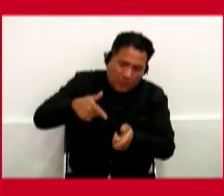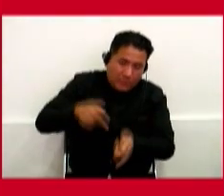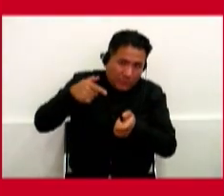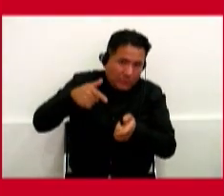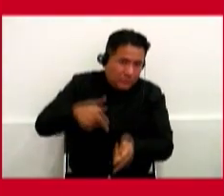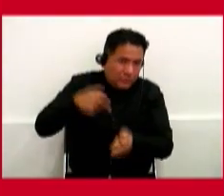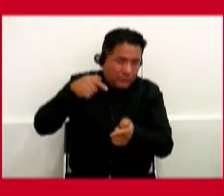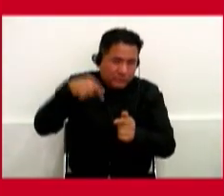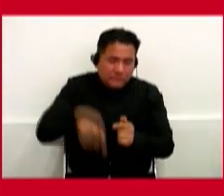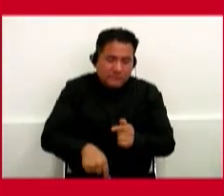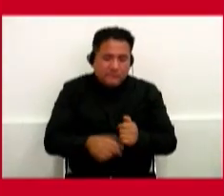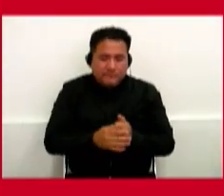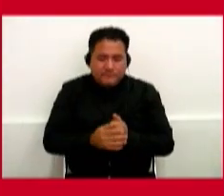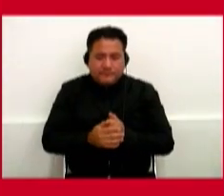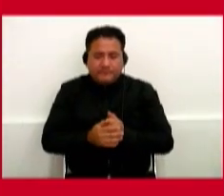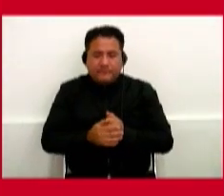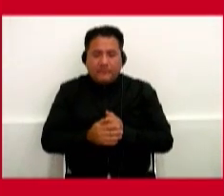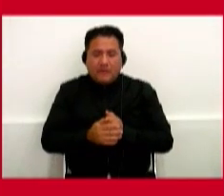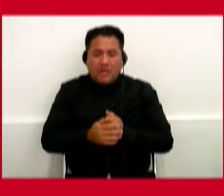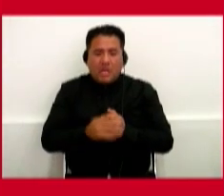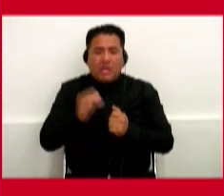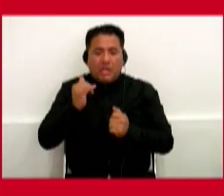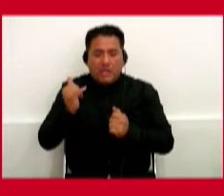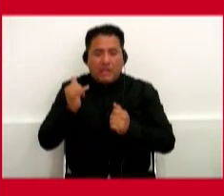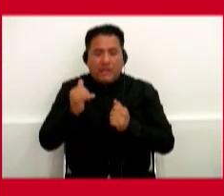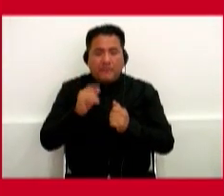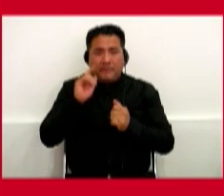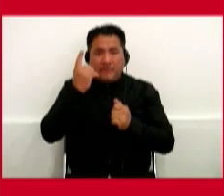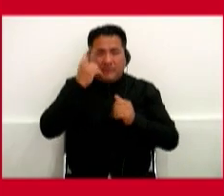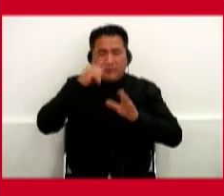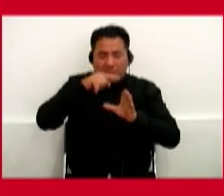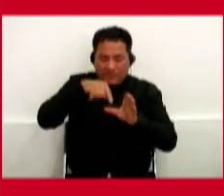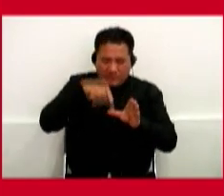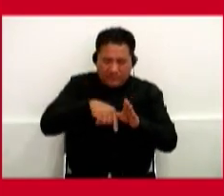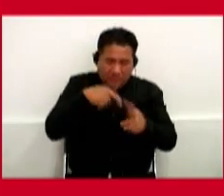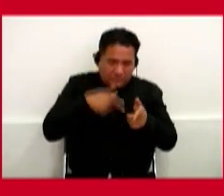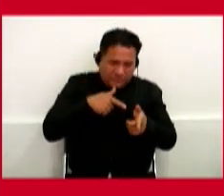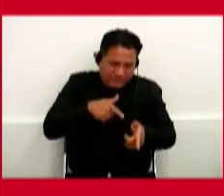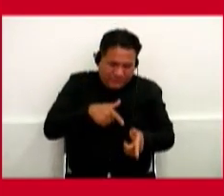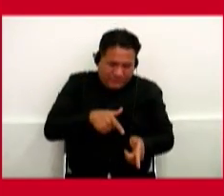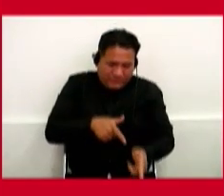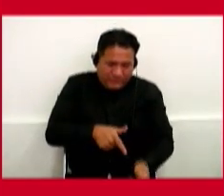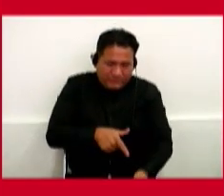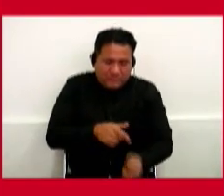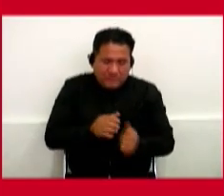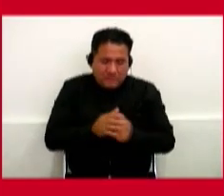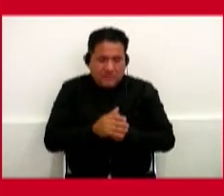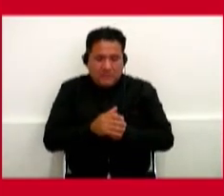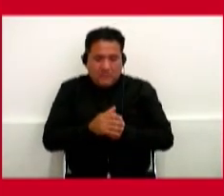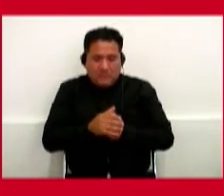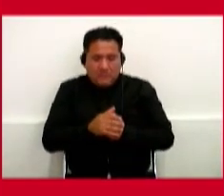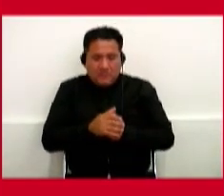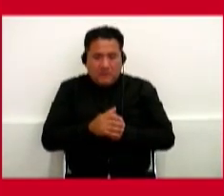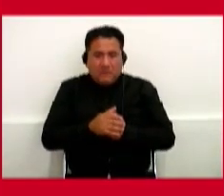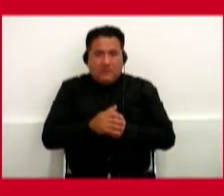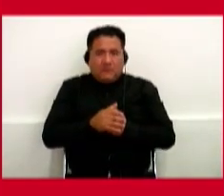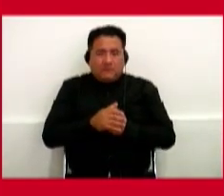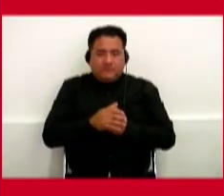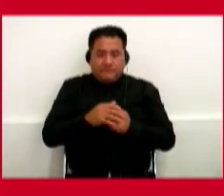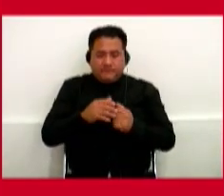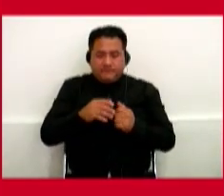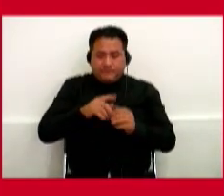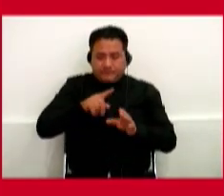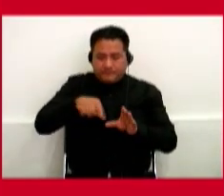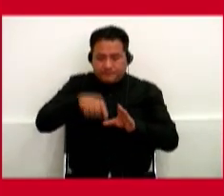general cuando quieren migrar a longitudes mayores, primero perforan todo el frente con una barra de menor tamaño, después completan una barra mayor. En este caso